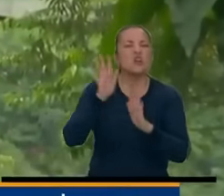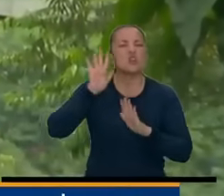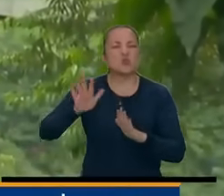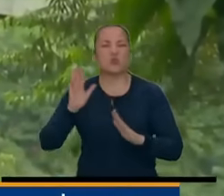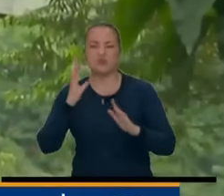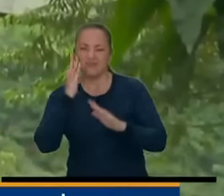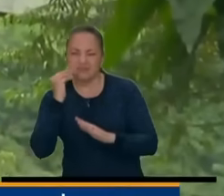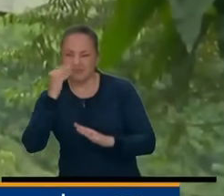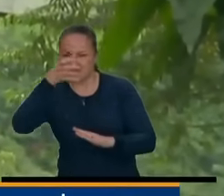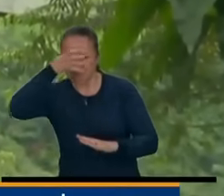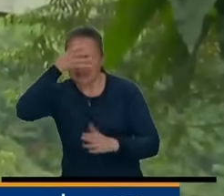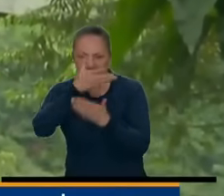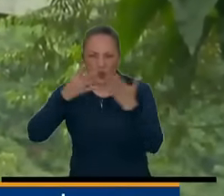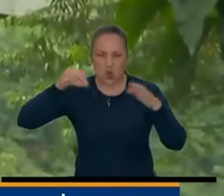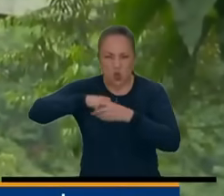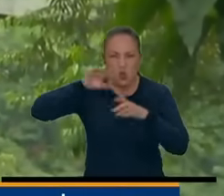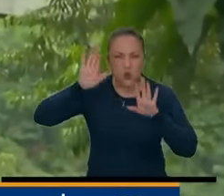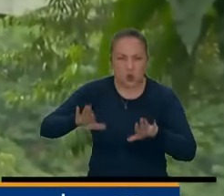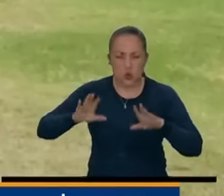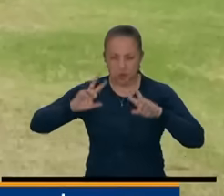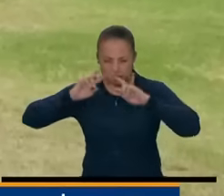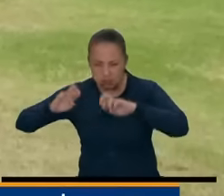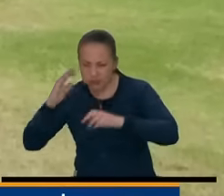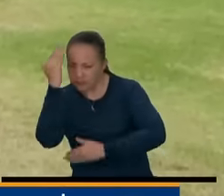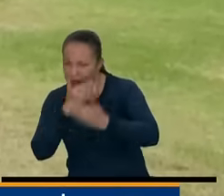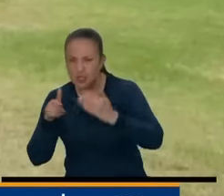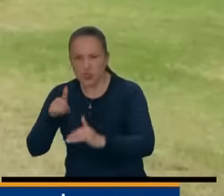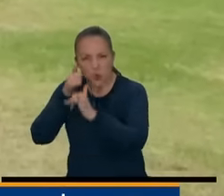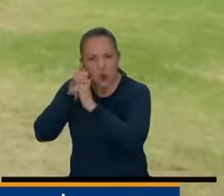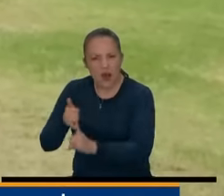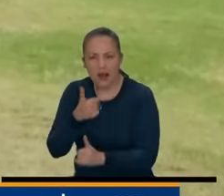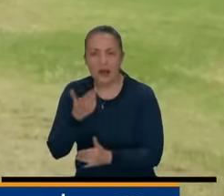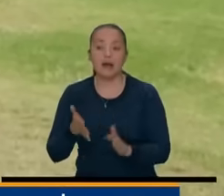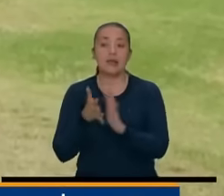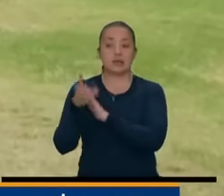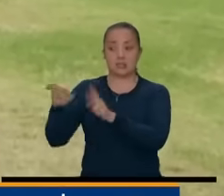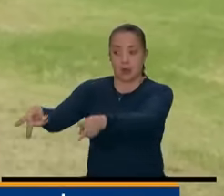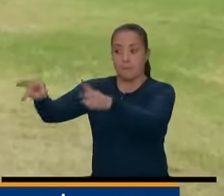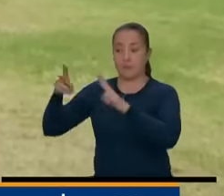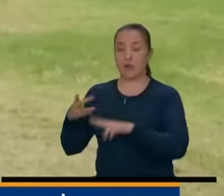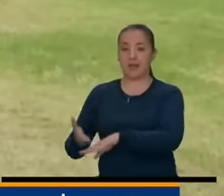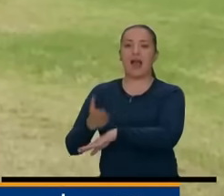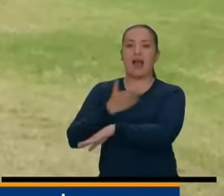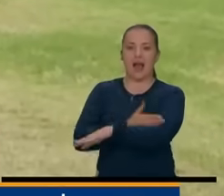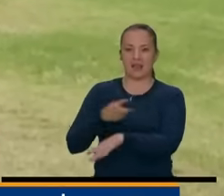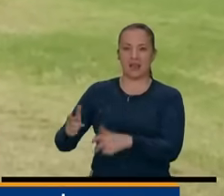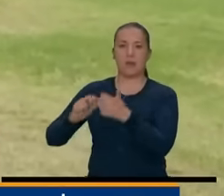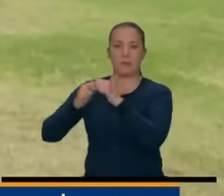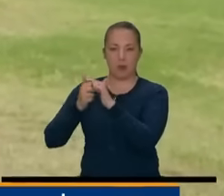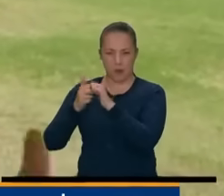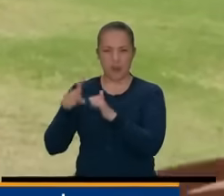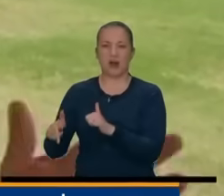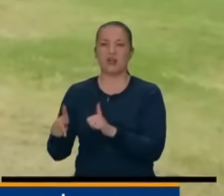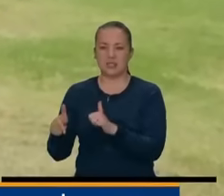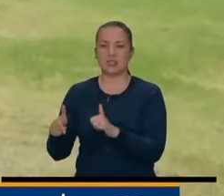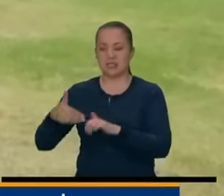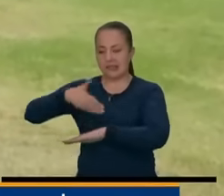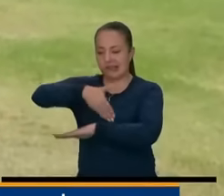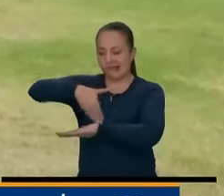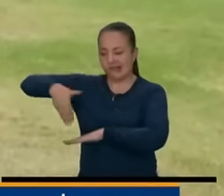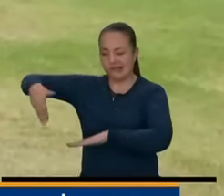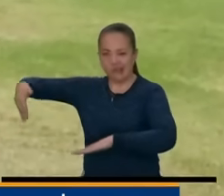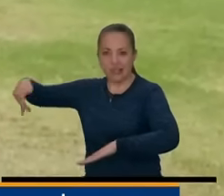en temas de infraestructura y geología? El puente tenía como unas deficiencias en su alineación y tenía unos, digamos, unas